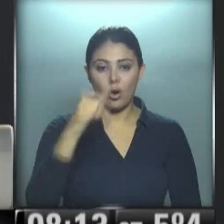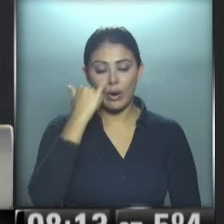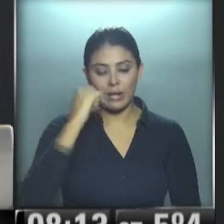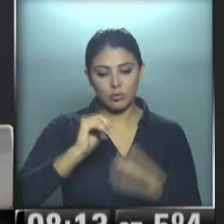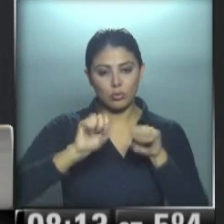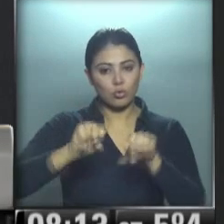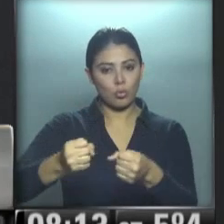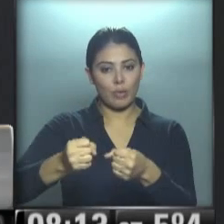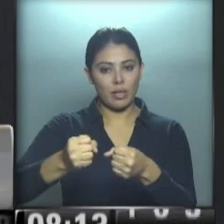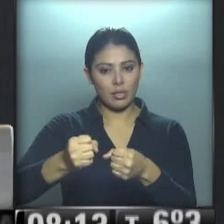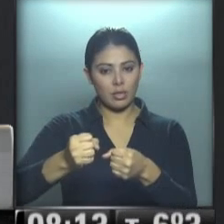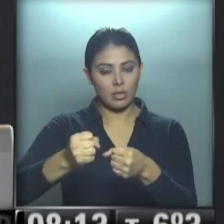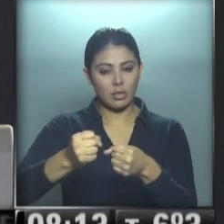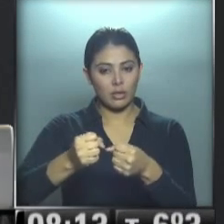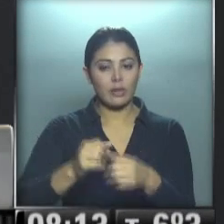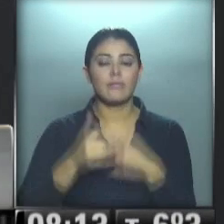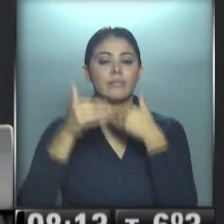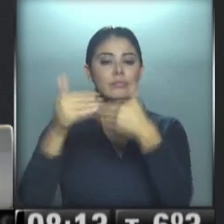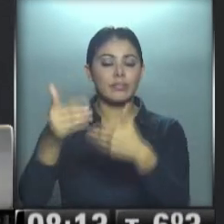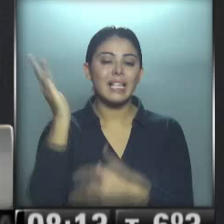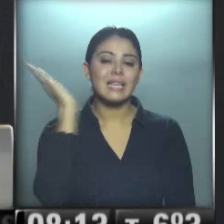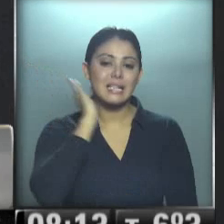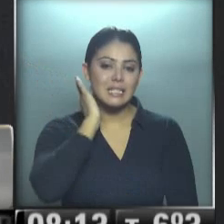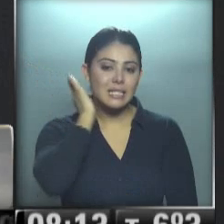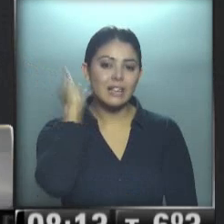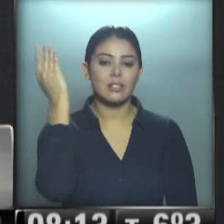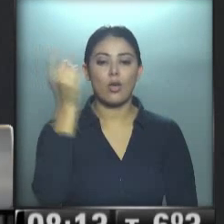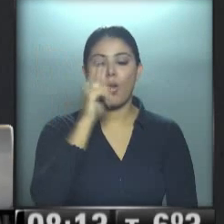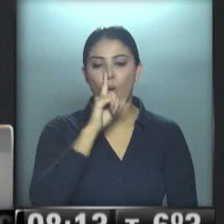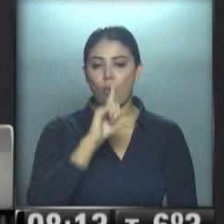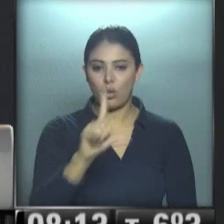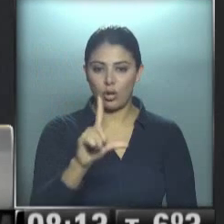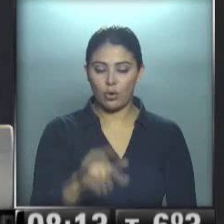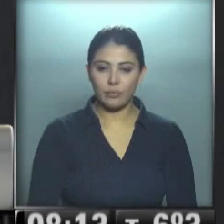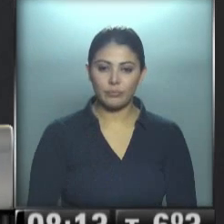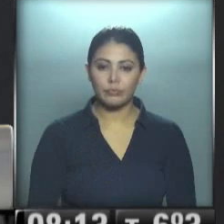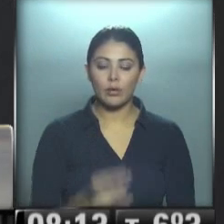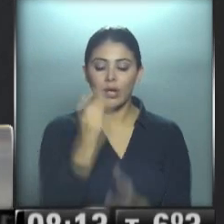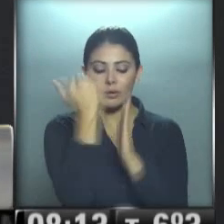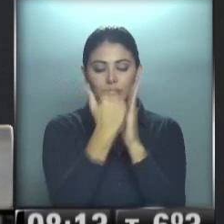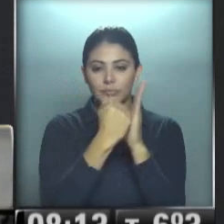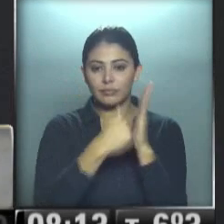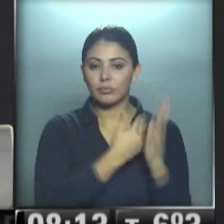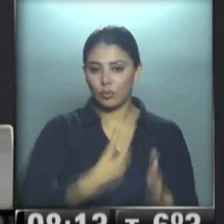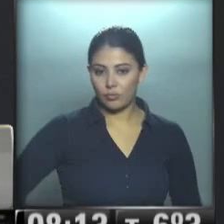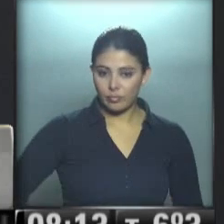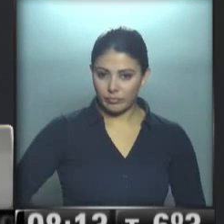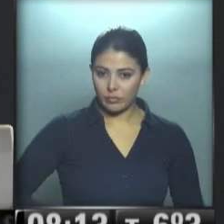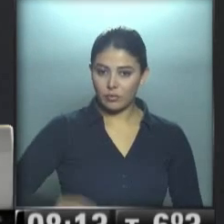suspendido para inicialmente 16 de julio en virtud de que la agenda legislativa será